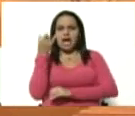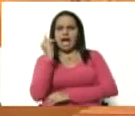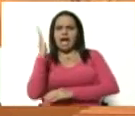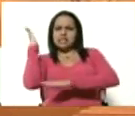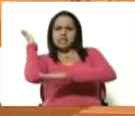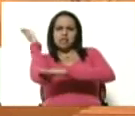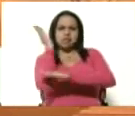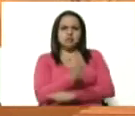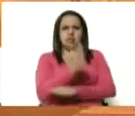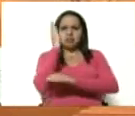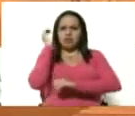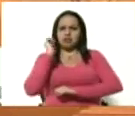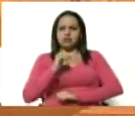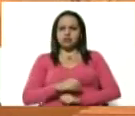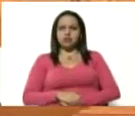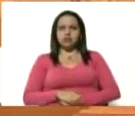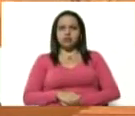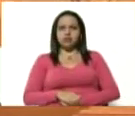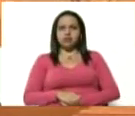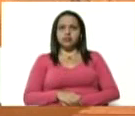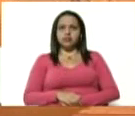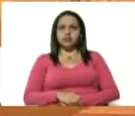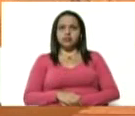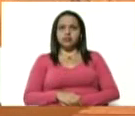sanciona a